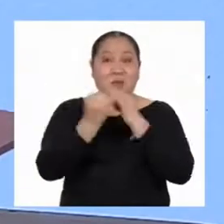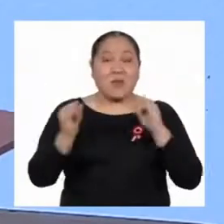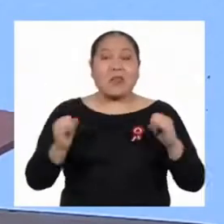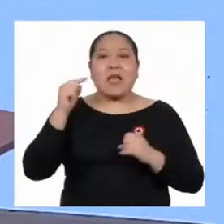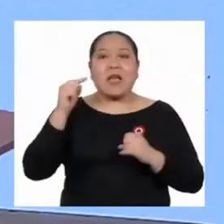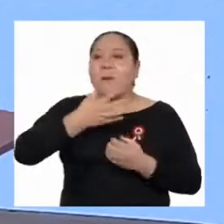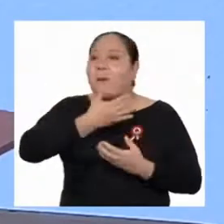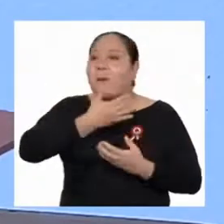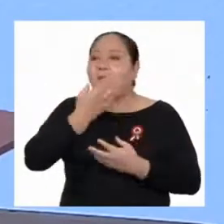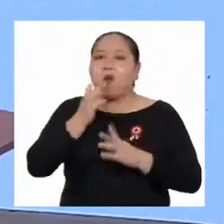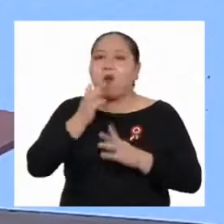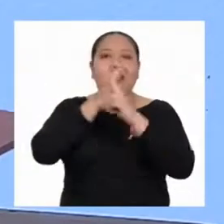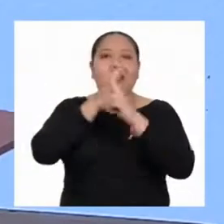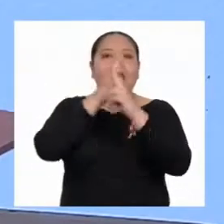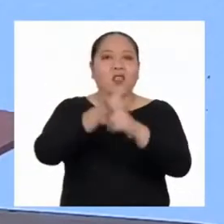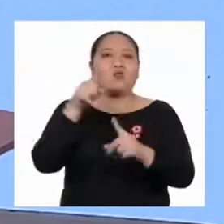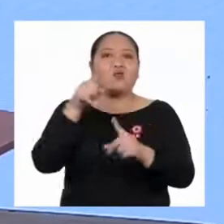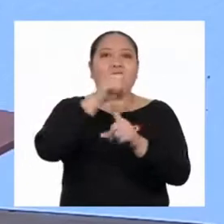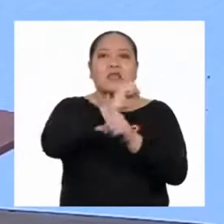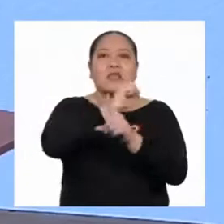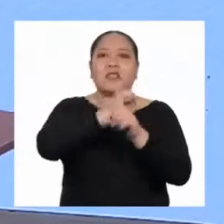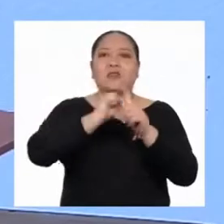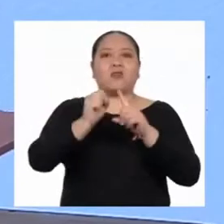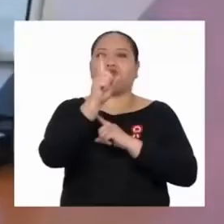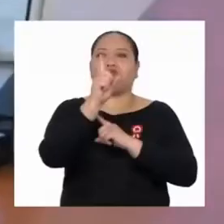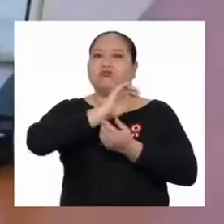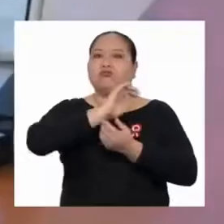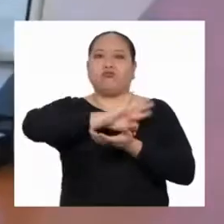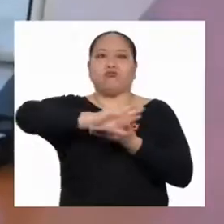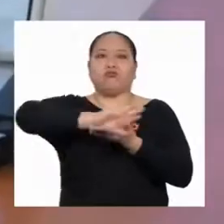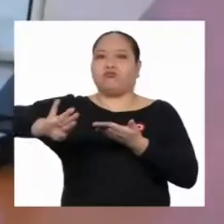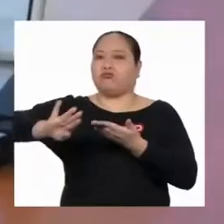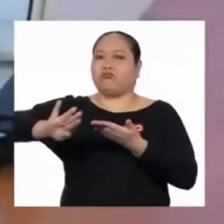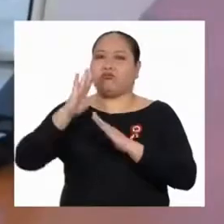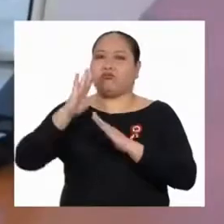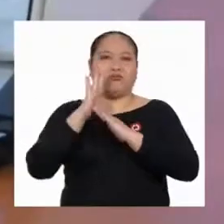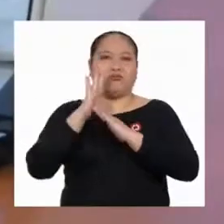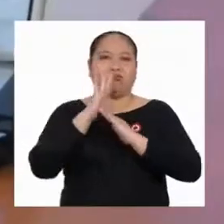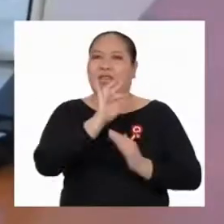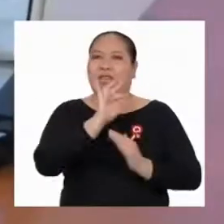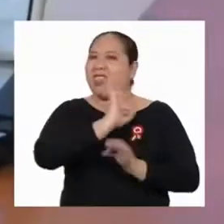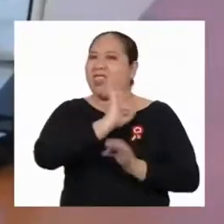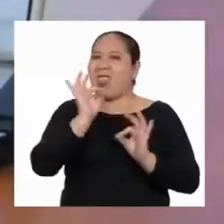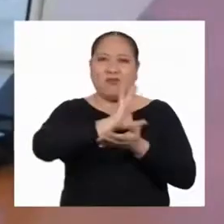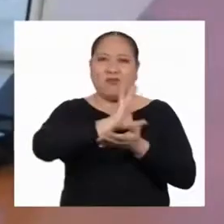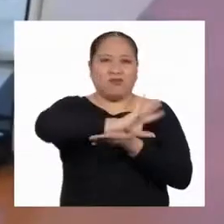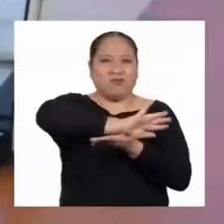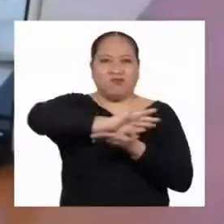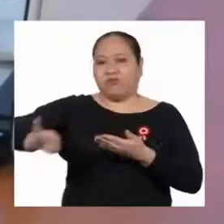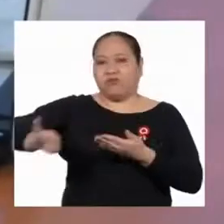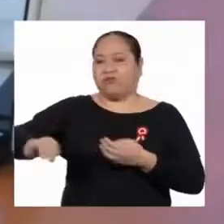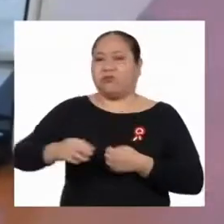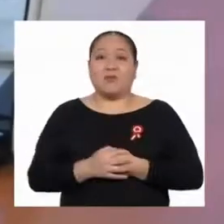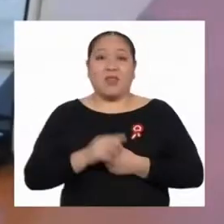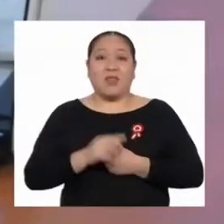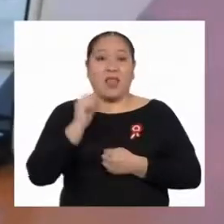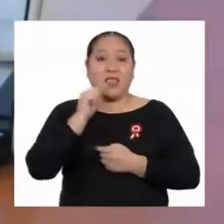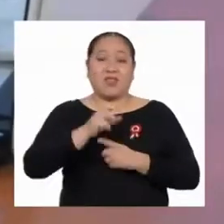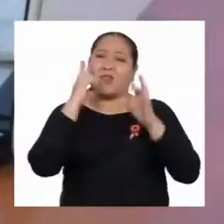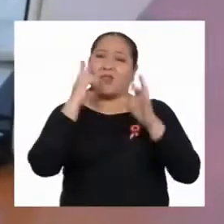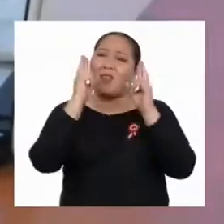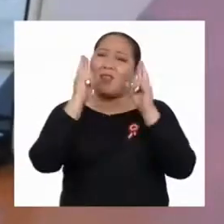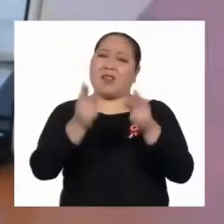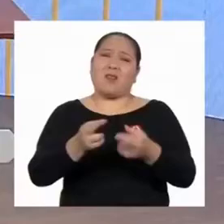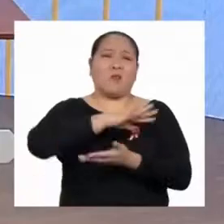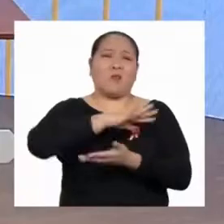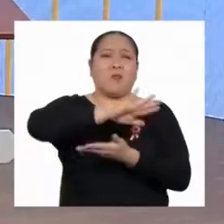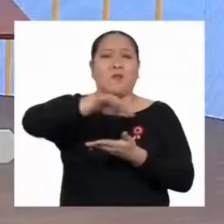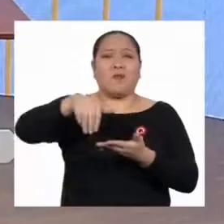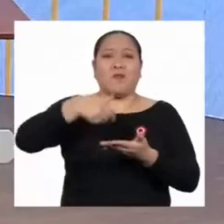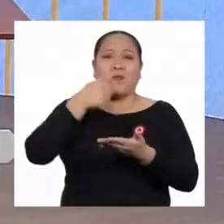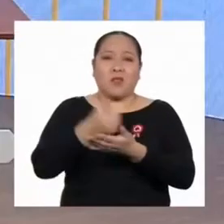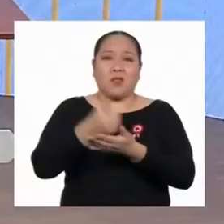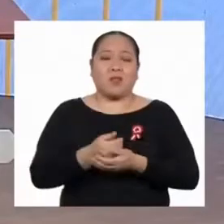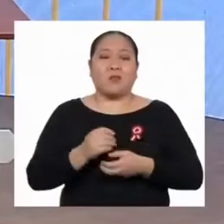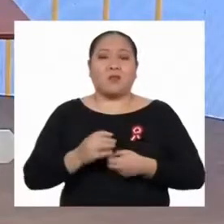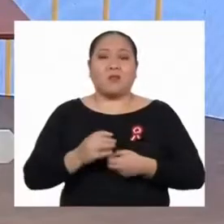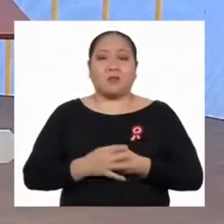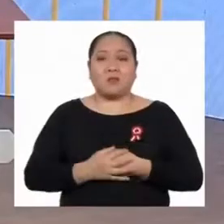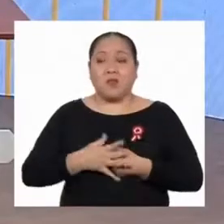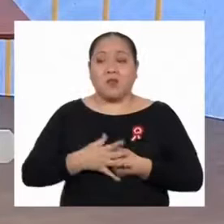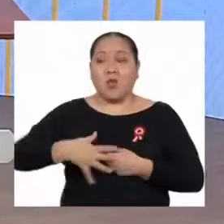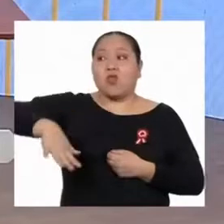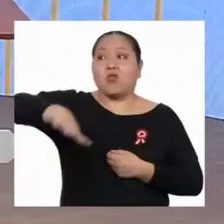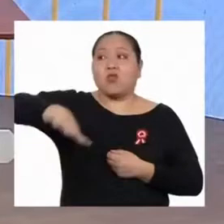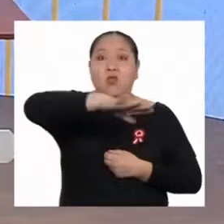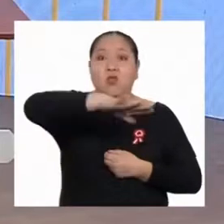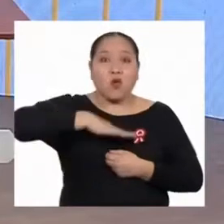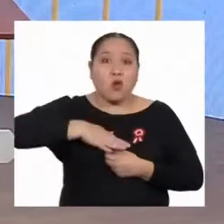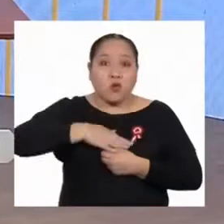es una sociedad sin discriminación. Ese sería un regalo para todas y todos. Es que todas